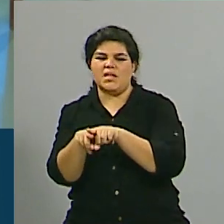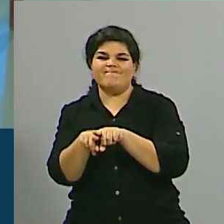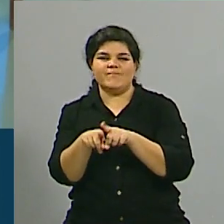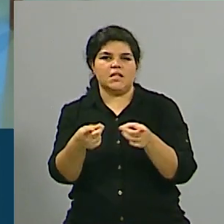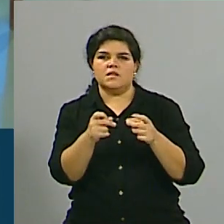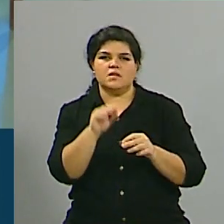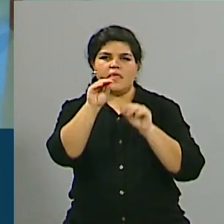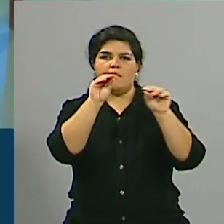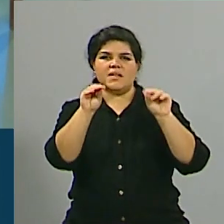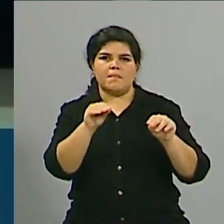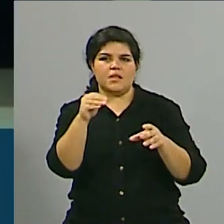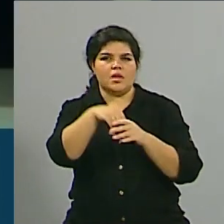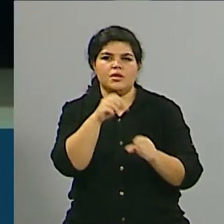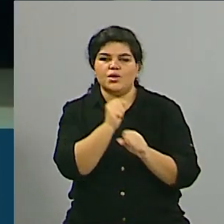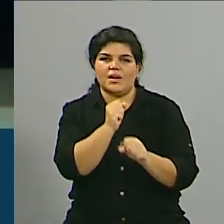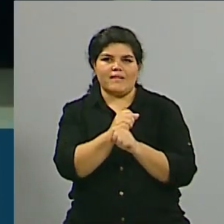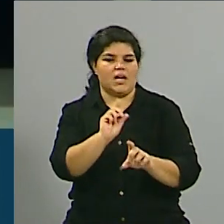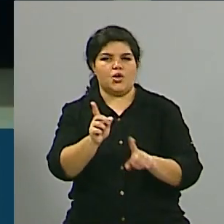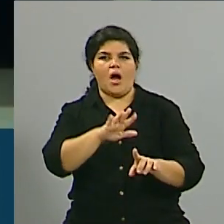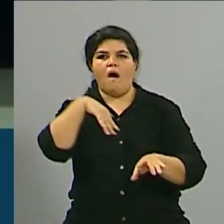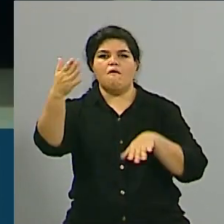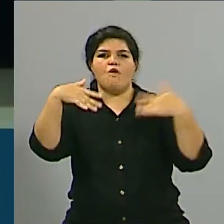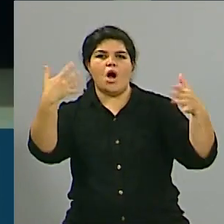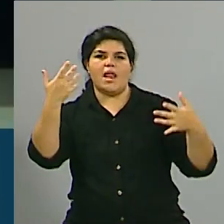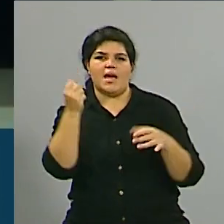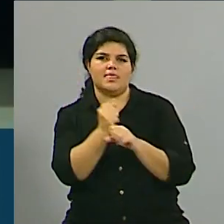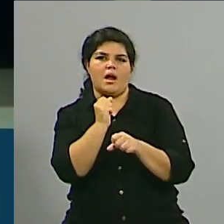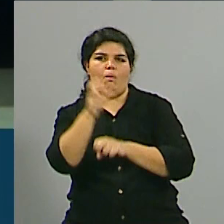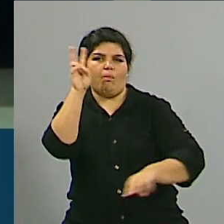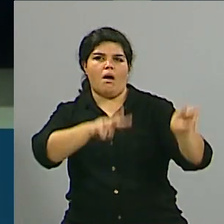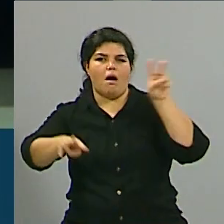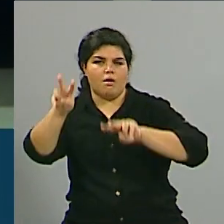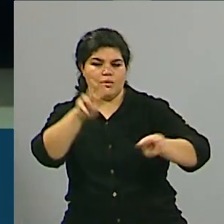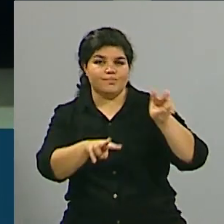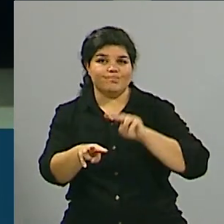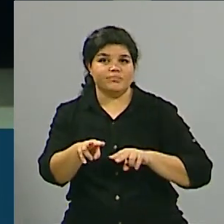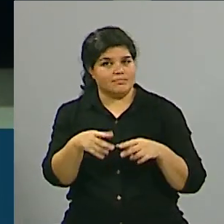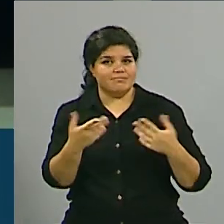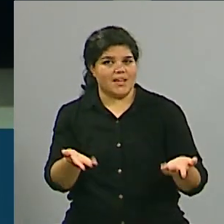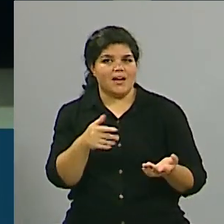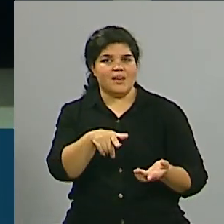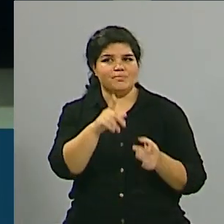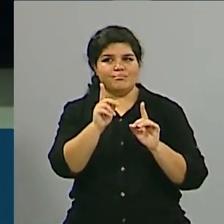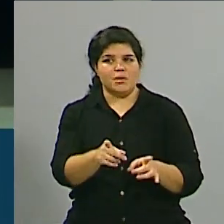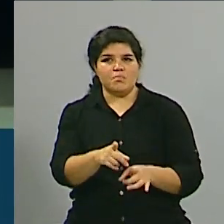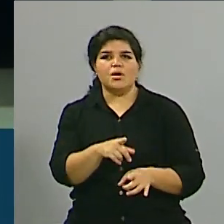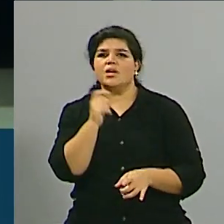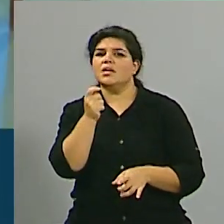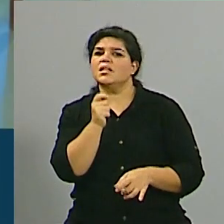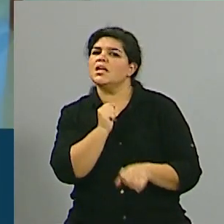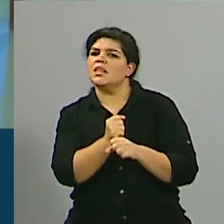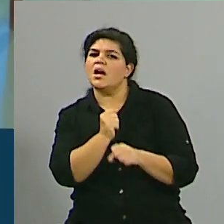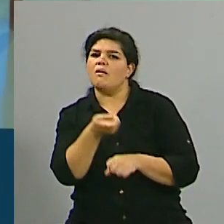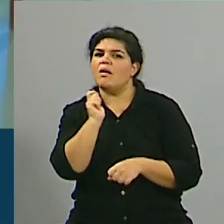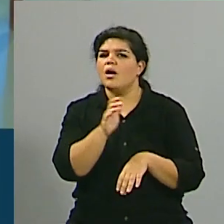la variabilidad que debería haber en la oferta educativa también es necesaria frente a eso, y eso también es un trabajo en nexo con la Dirección General